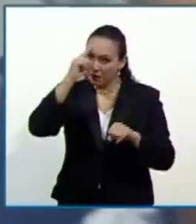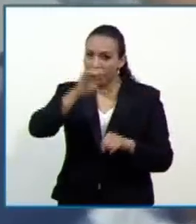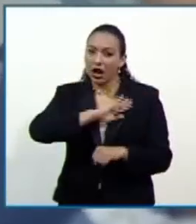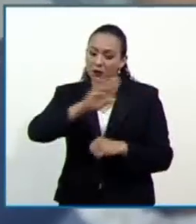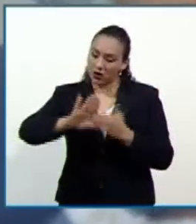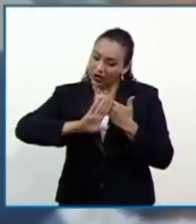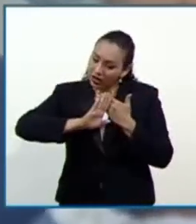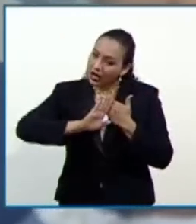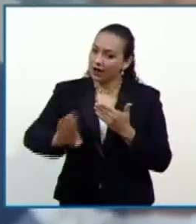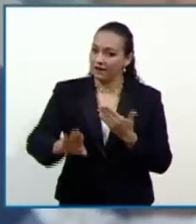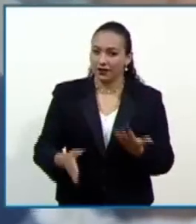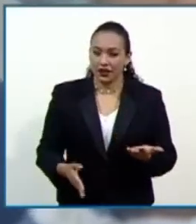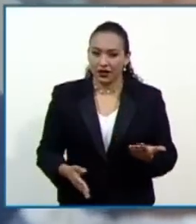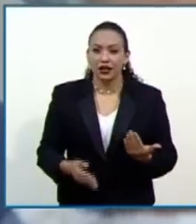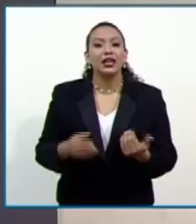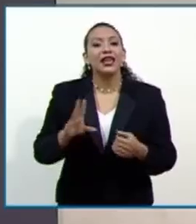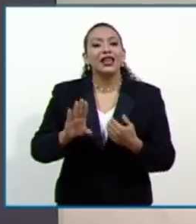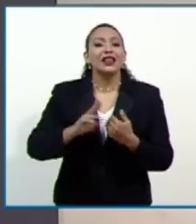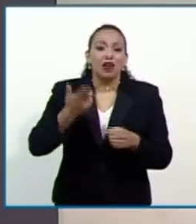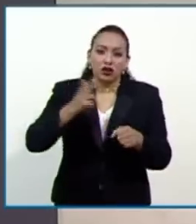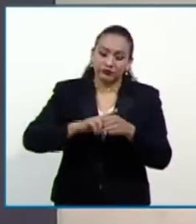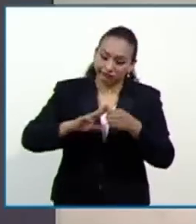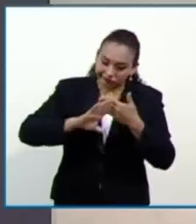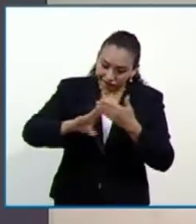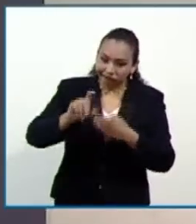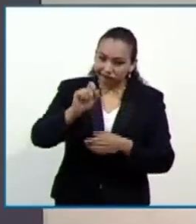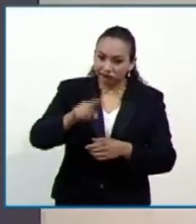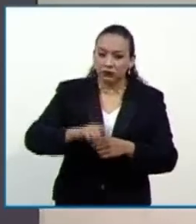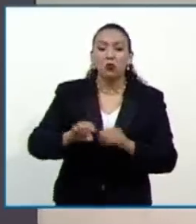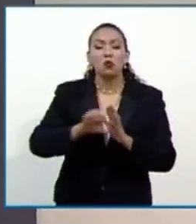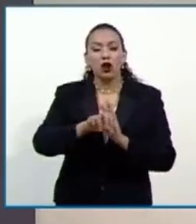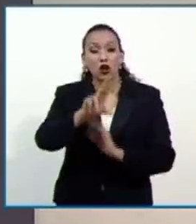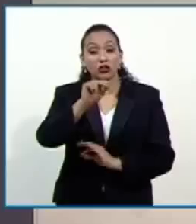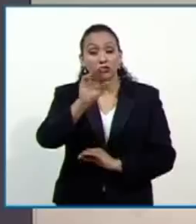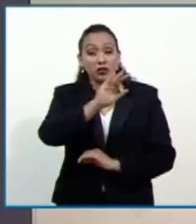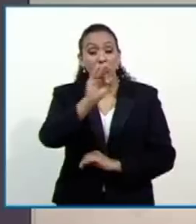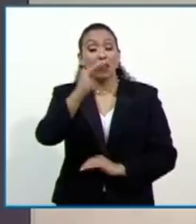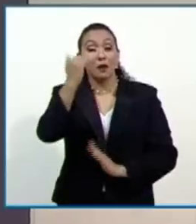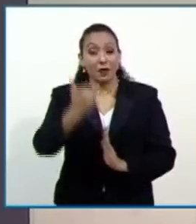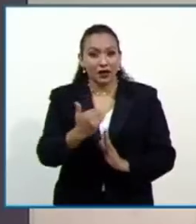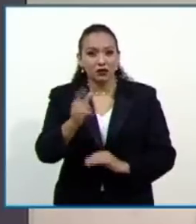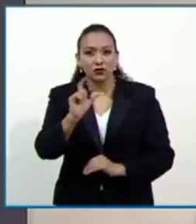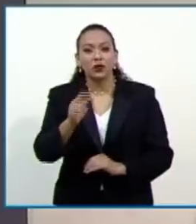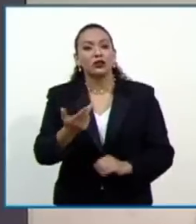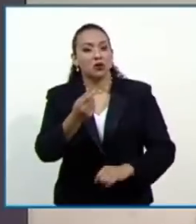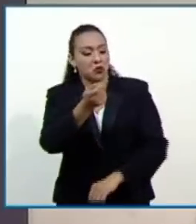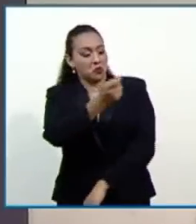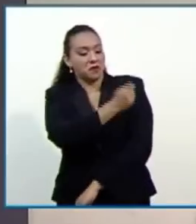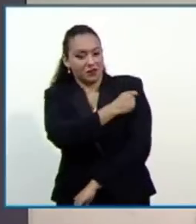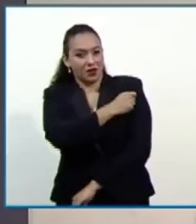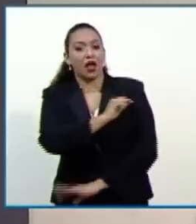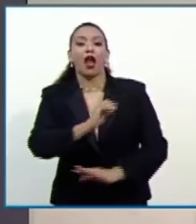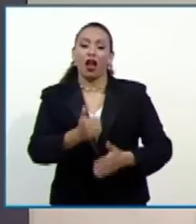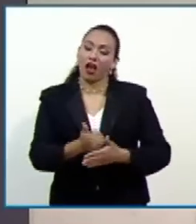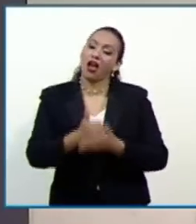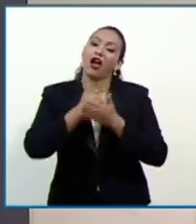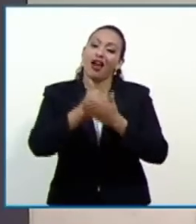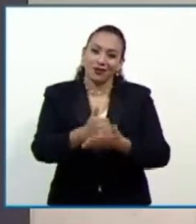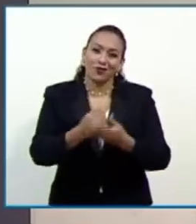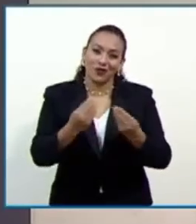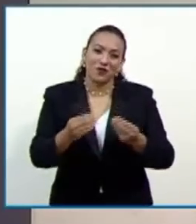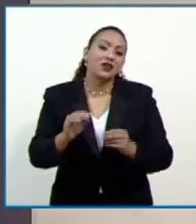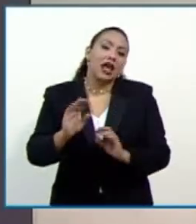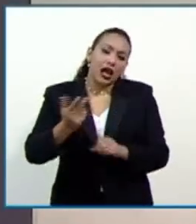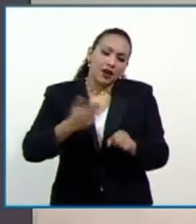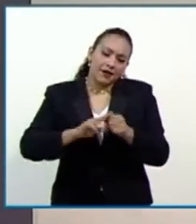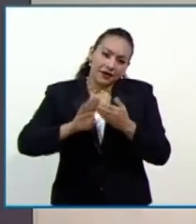y evitar la saturación hospitalaria. Se reduce un 80% estas hospitalizaciones cuando están vacunados